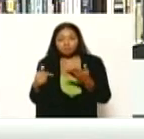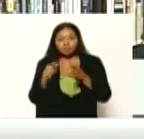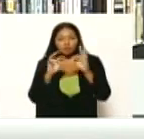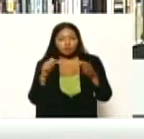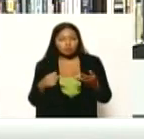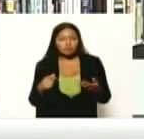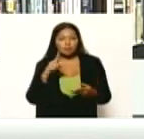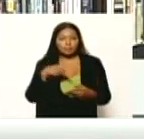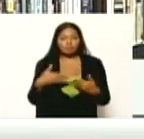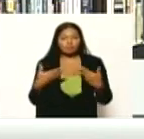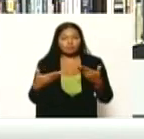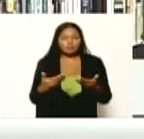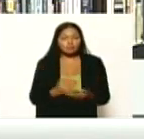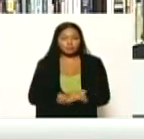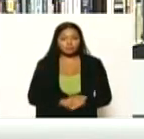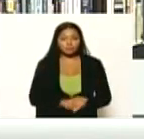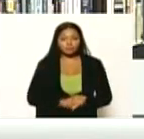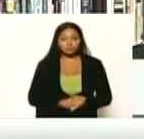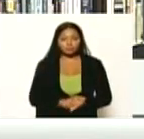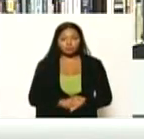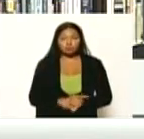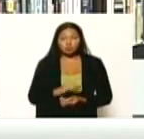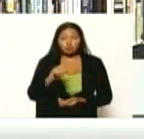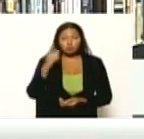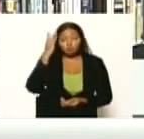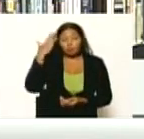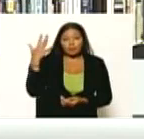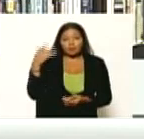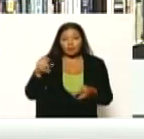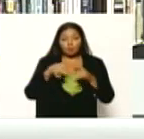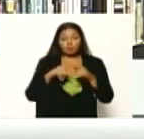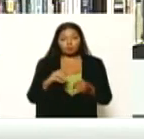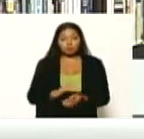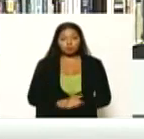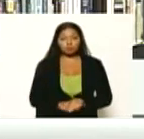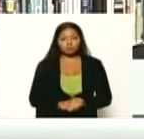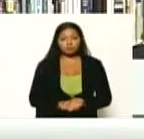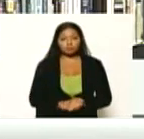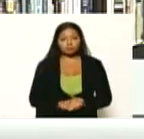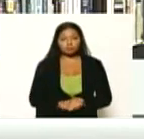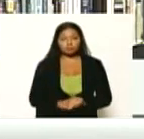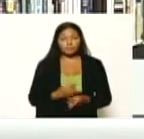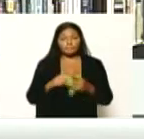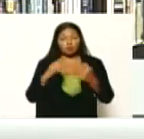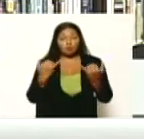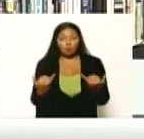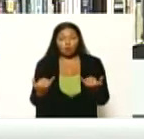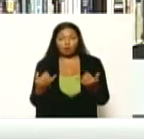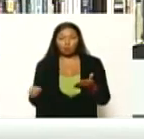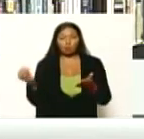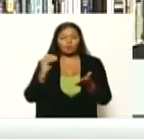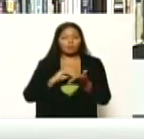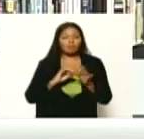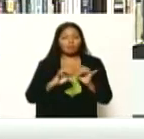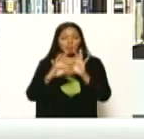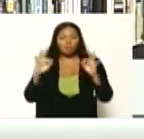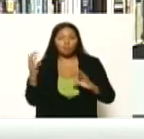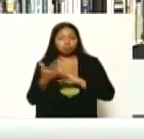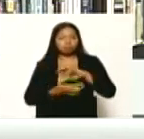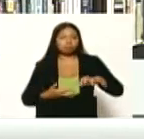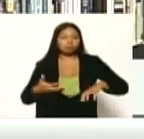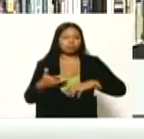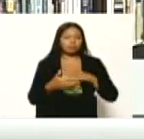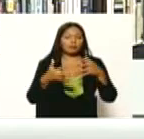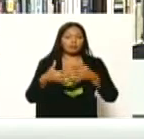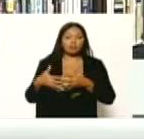estilo. Lo que usted se puede imaginar. Pero entonces ahora hay un repunte otra vez en los Estados Unidos.